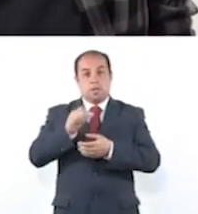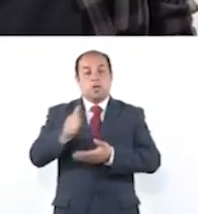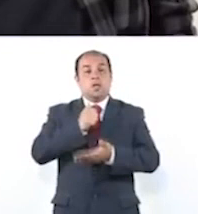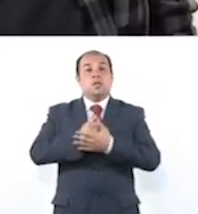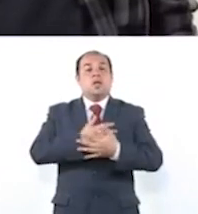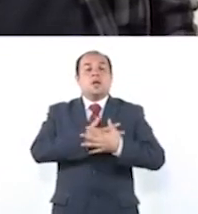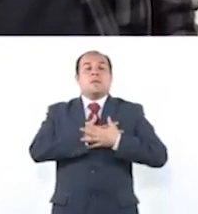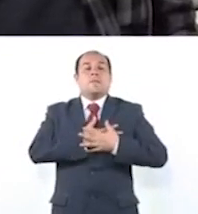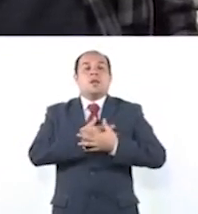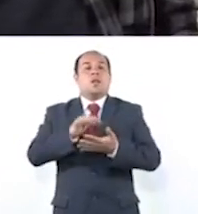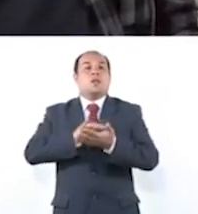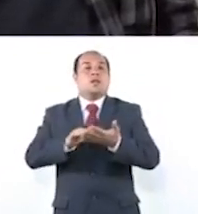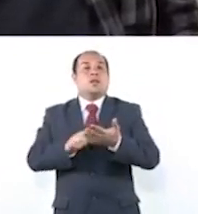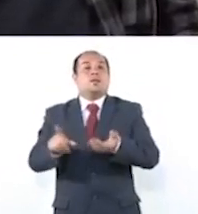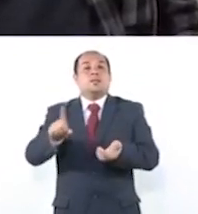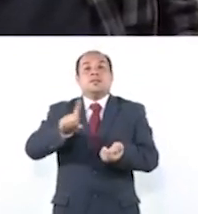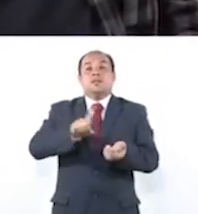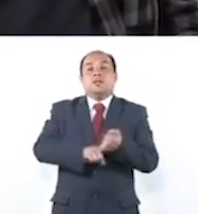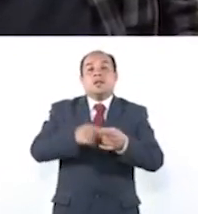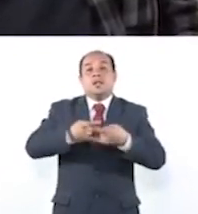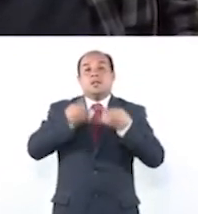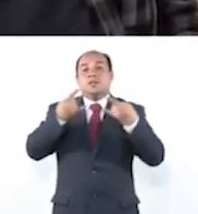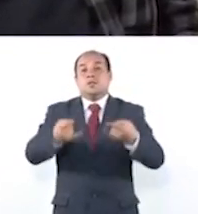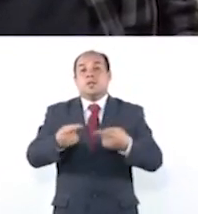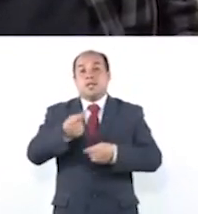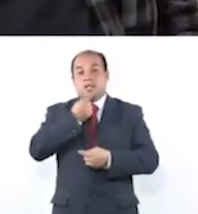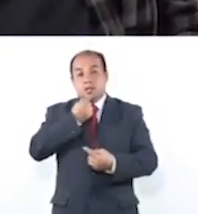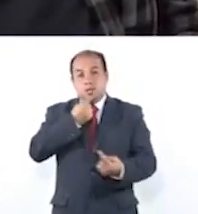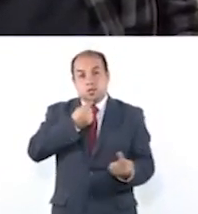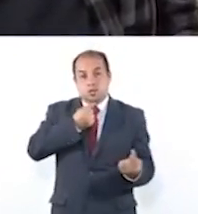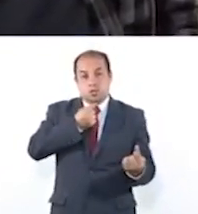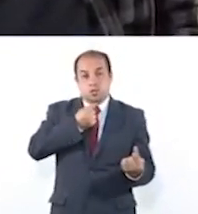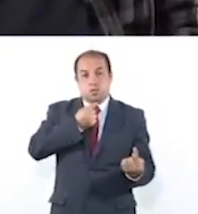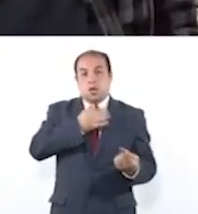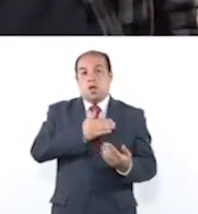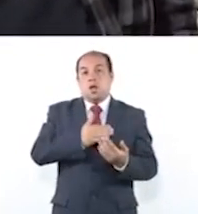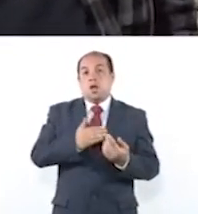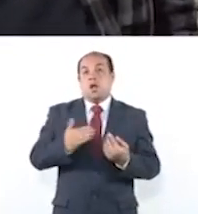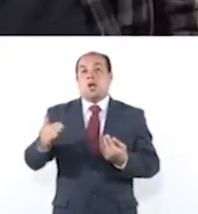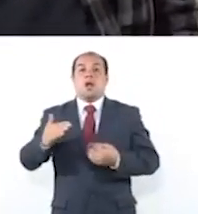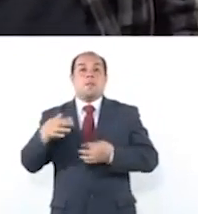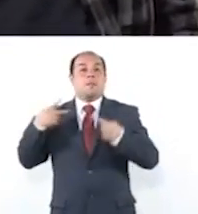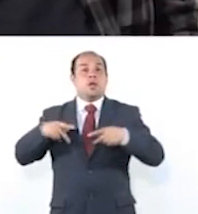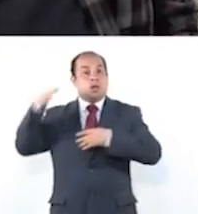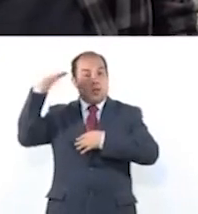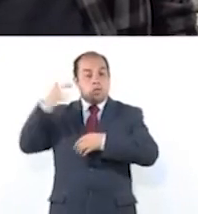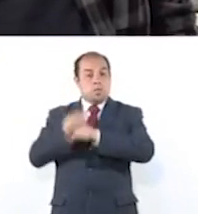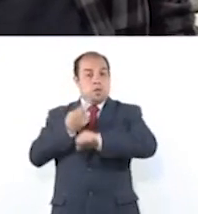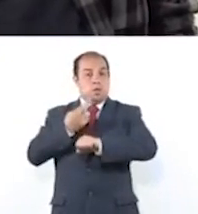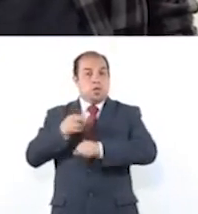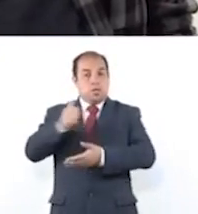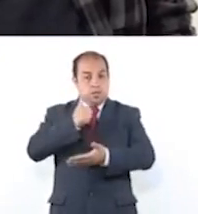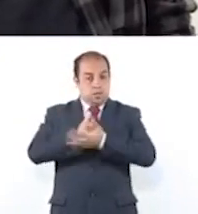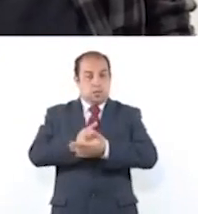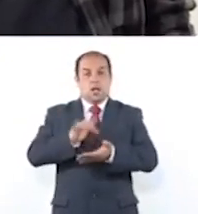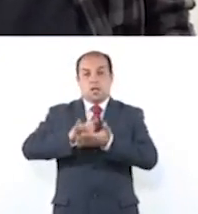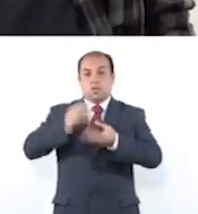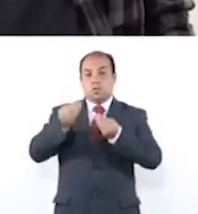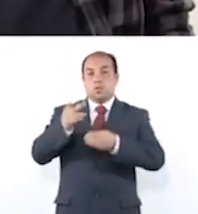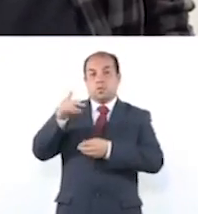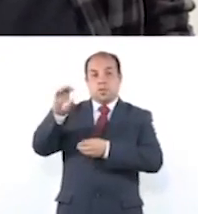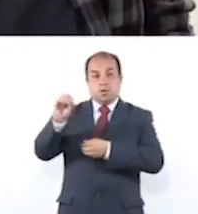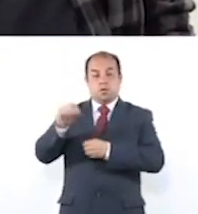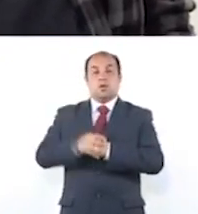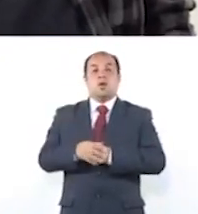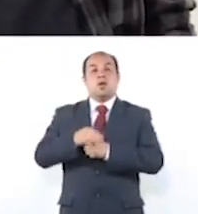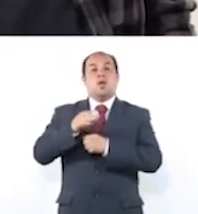y que sea parte de la historia desde los niños hasta los adultos mayores de nuestra ciudad. Así que agradecemos mucho a Paco, al